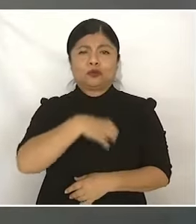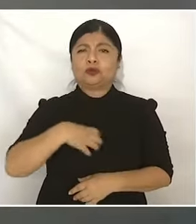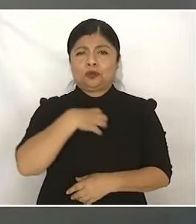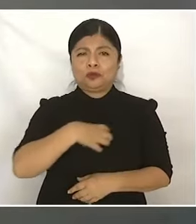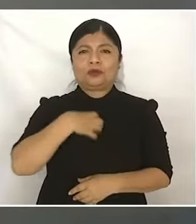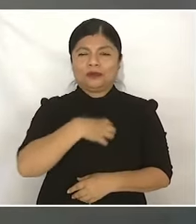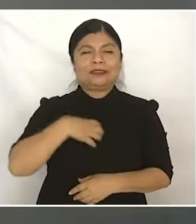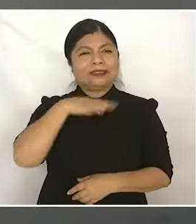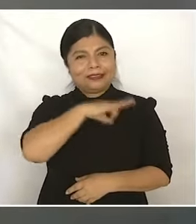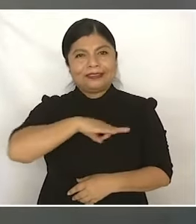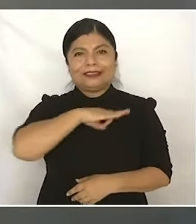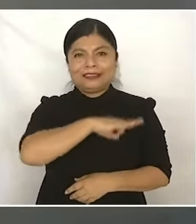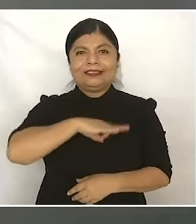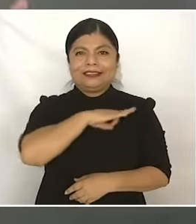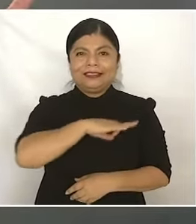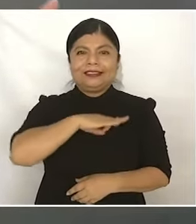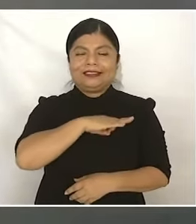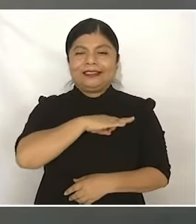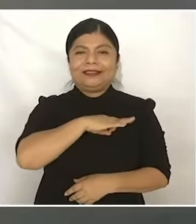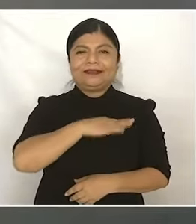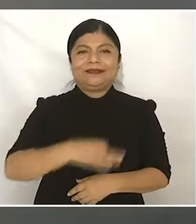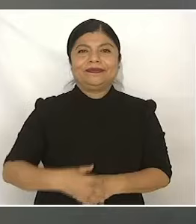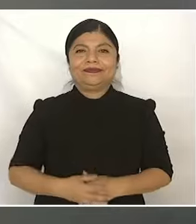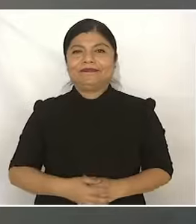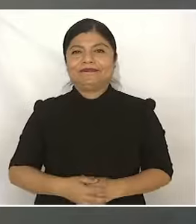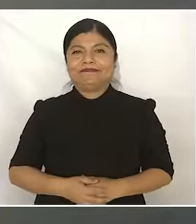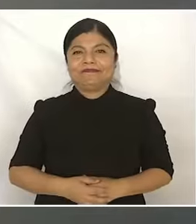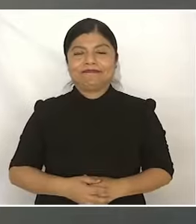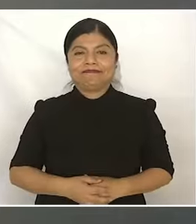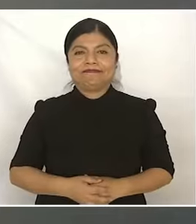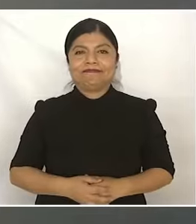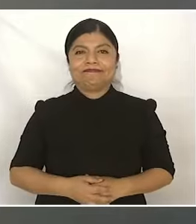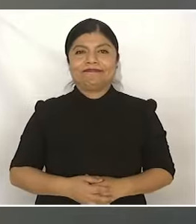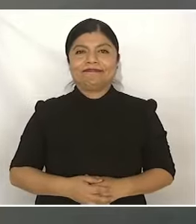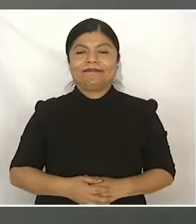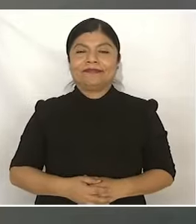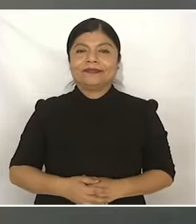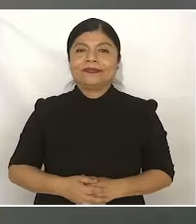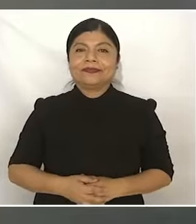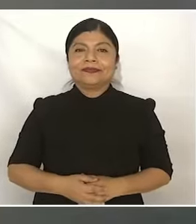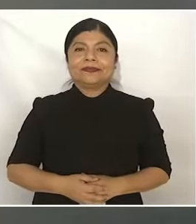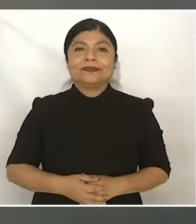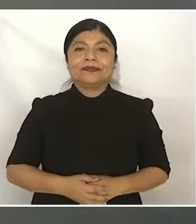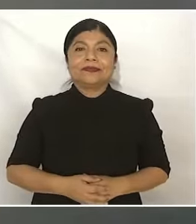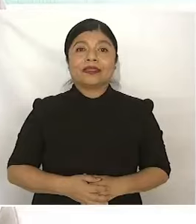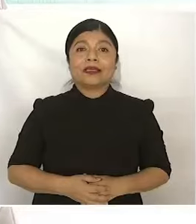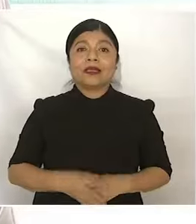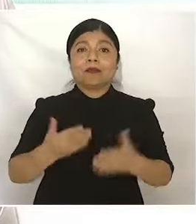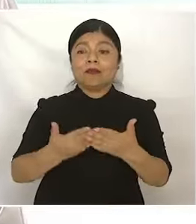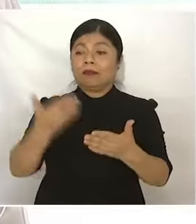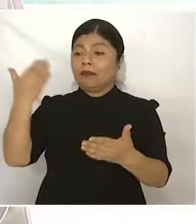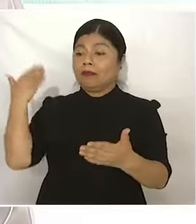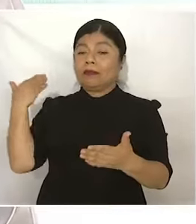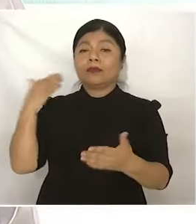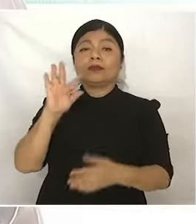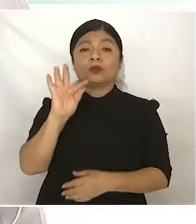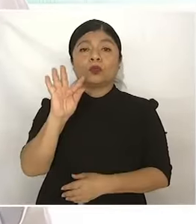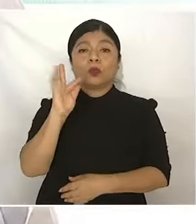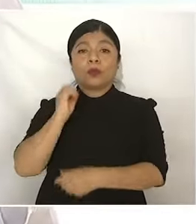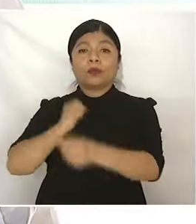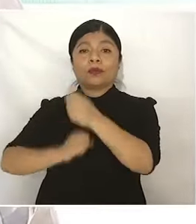feliz, feliz, si logramos después de 40 años que se redujera